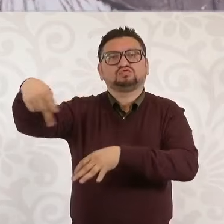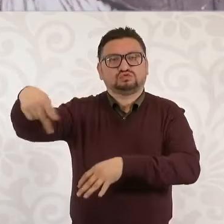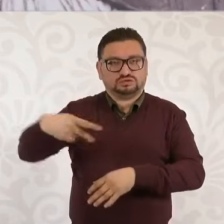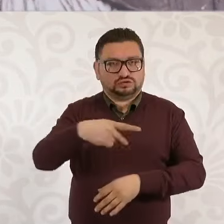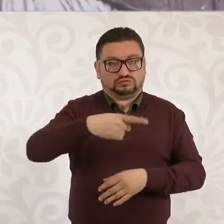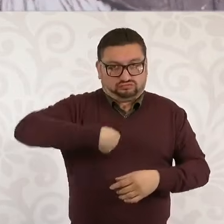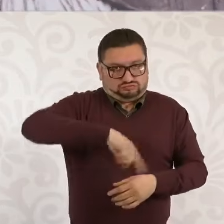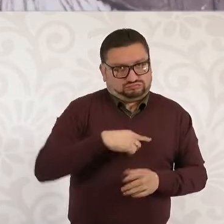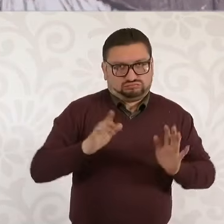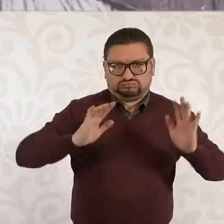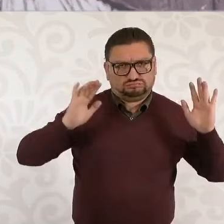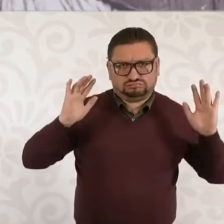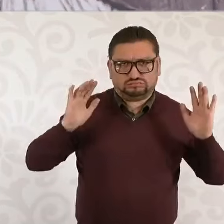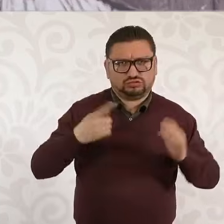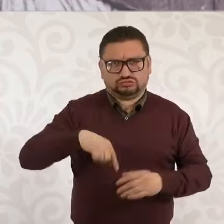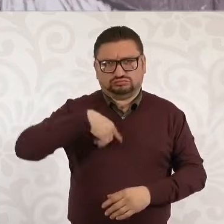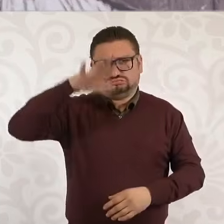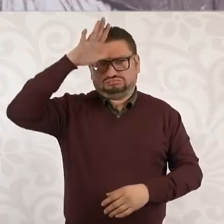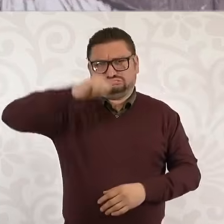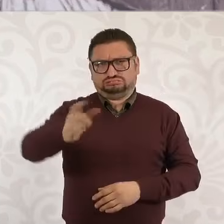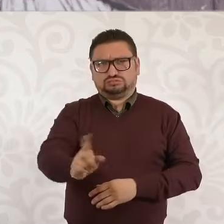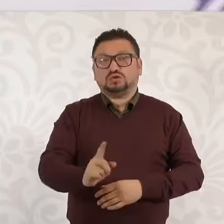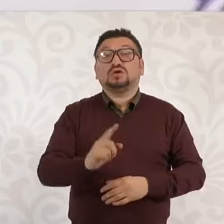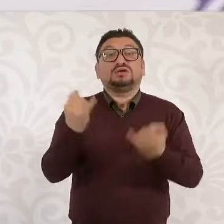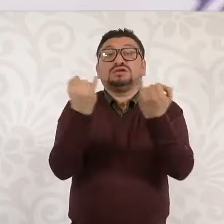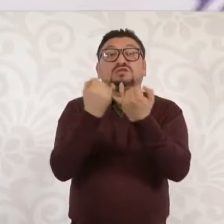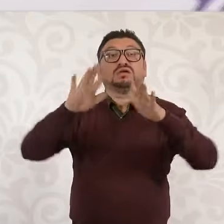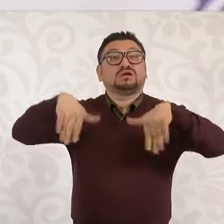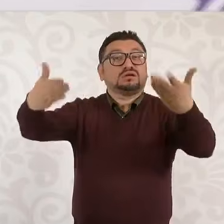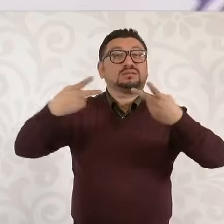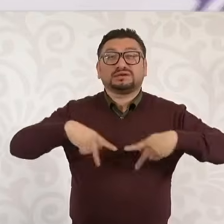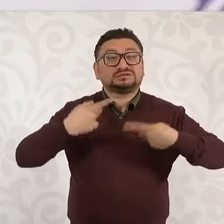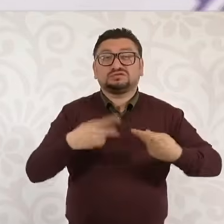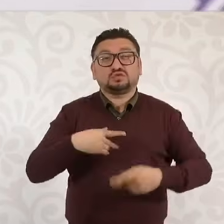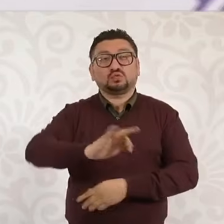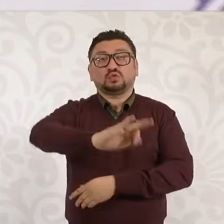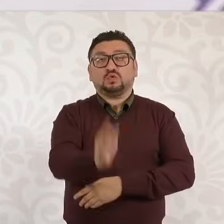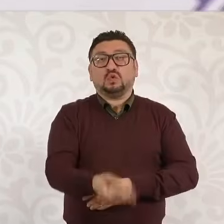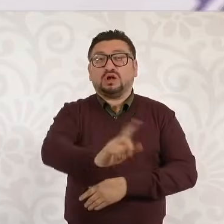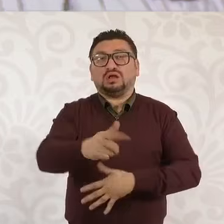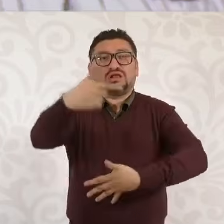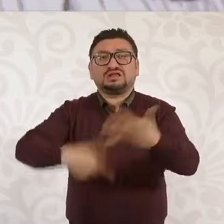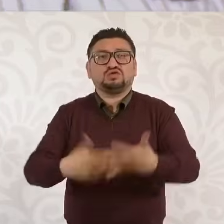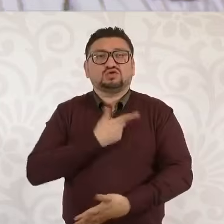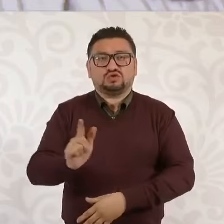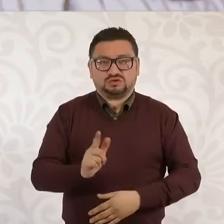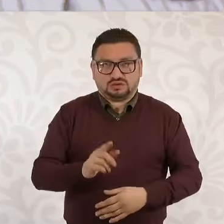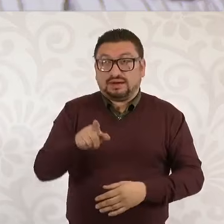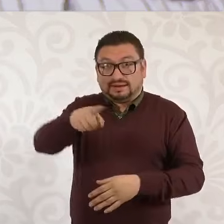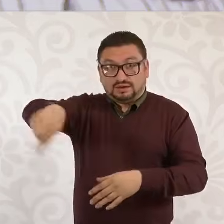Pero para nosotros, pues nunca hemos estado de acuerdo con ello y la gente no está de acuerdo con ello. Pueden tener sus razones,